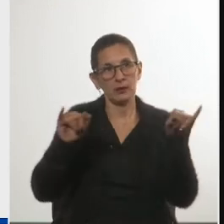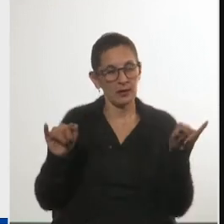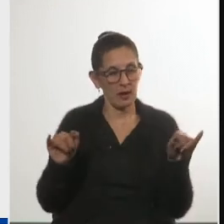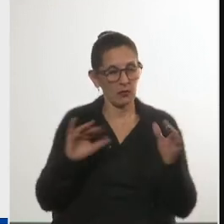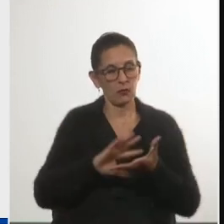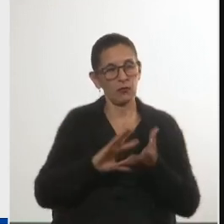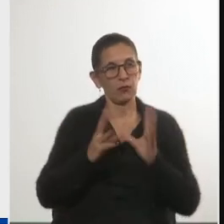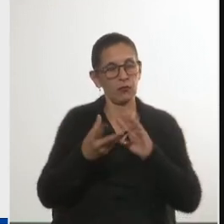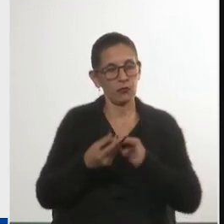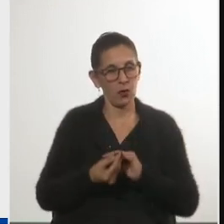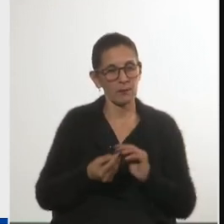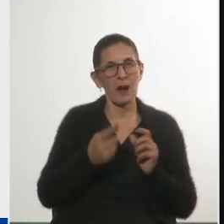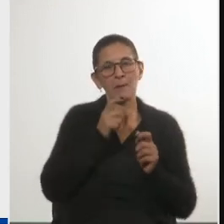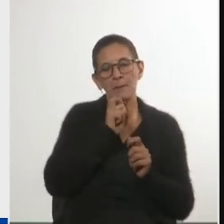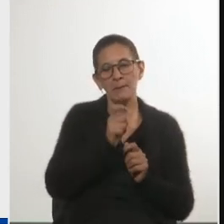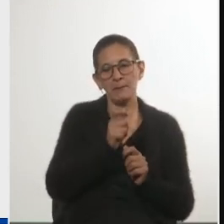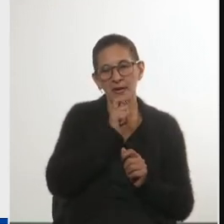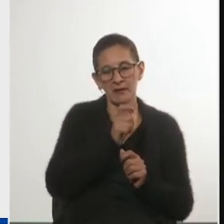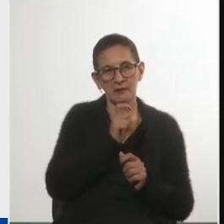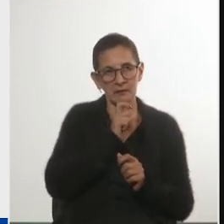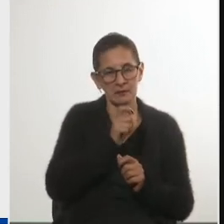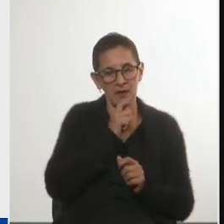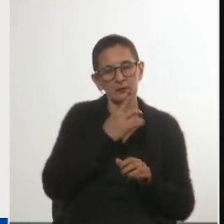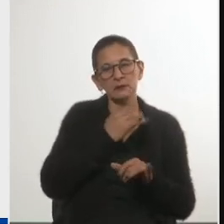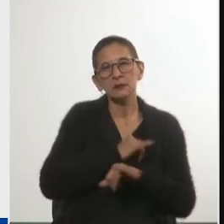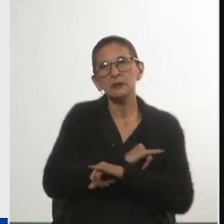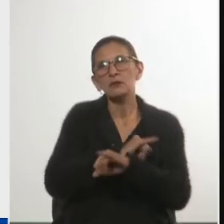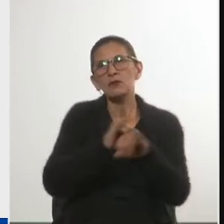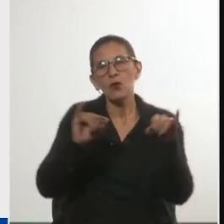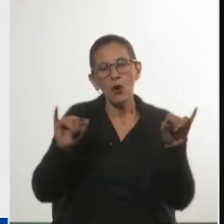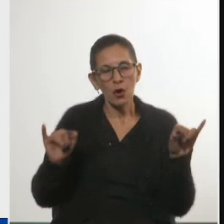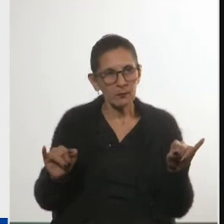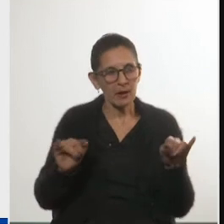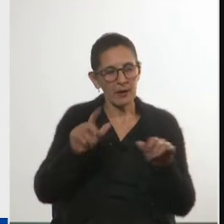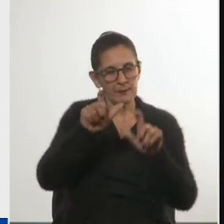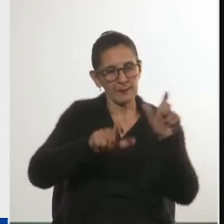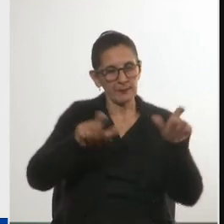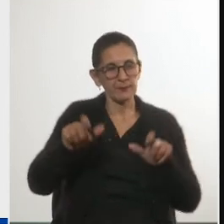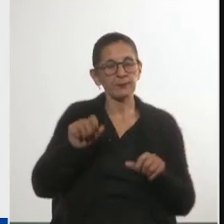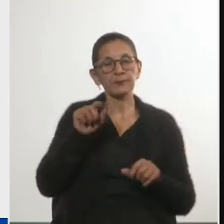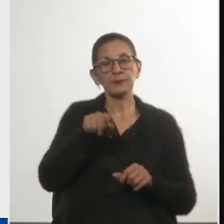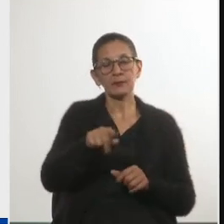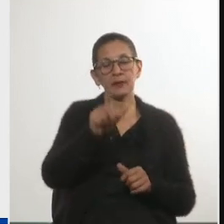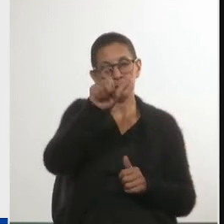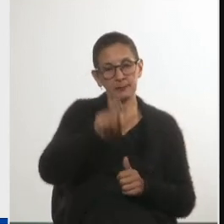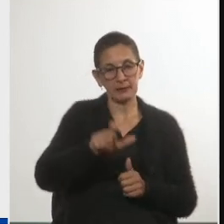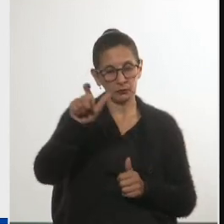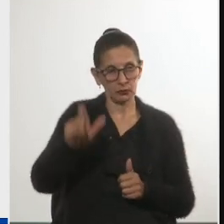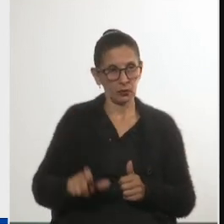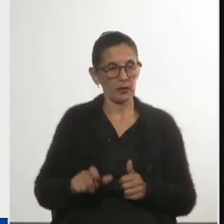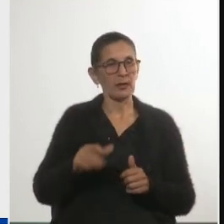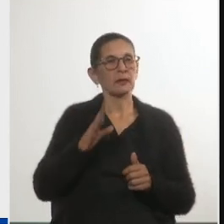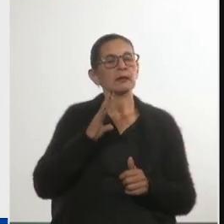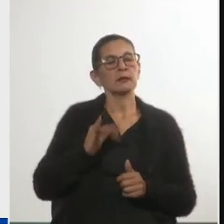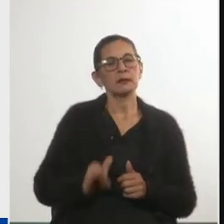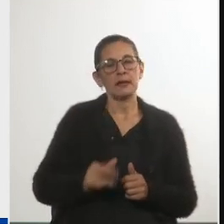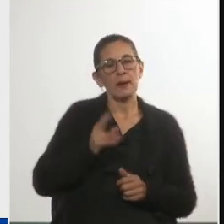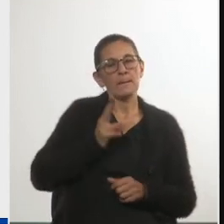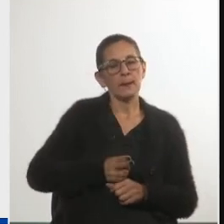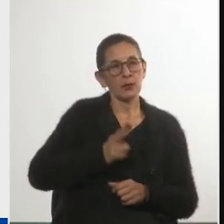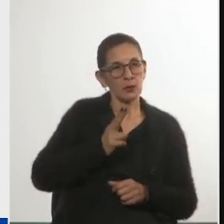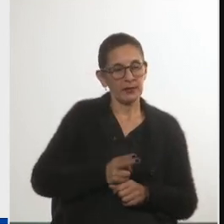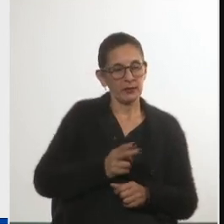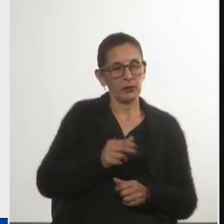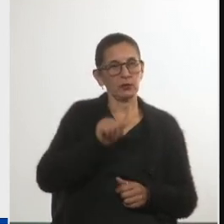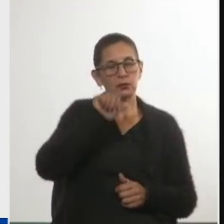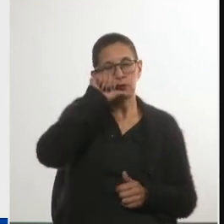en forma de rueda de prensa en la cual se informa a la población que aquellos pacientes que tienen restringido el uso y